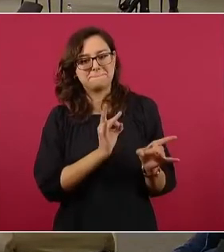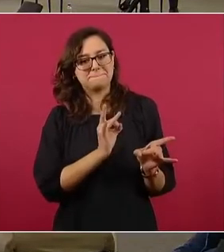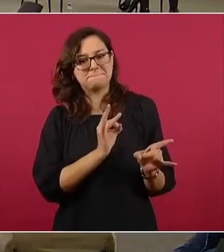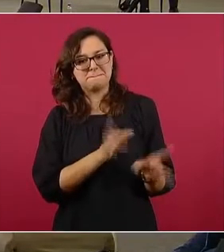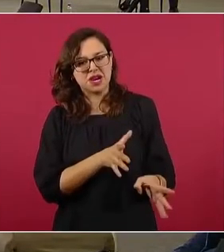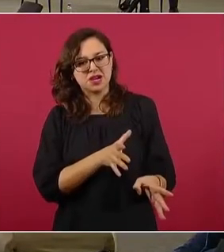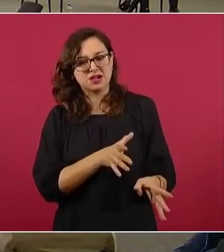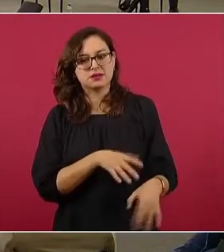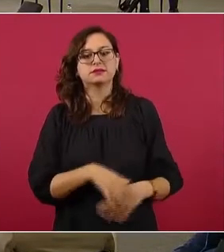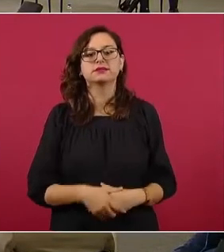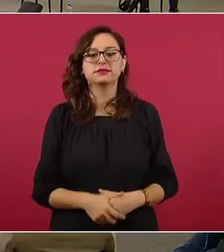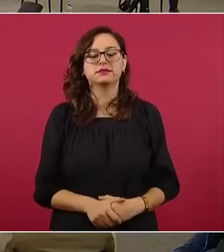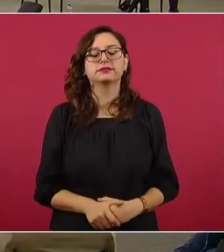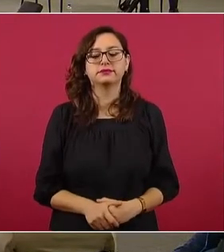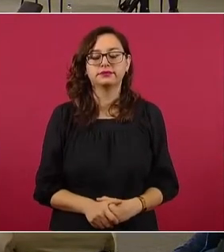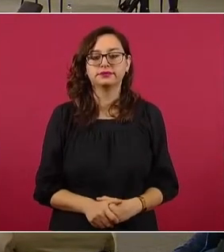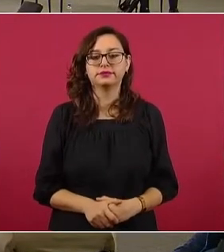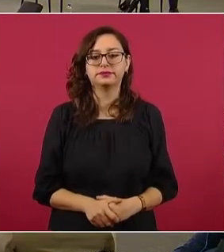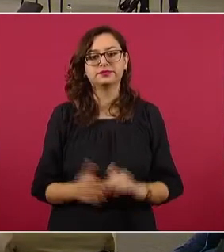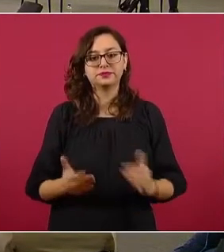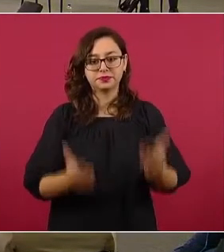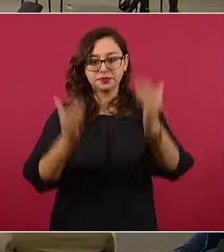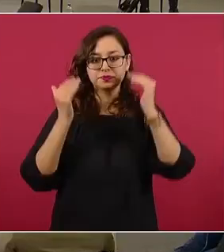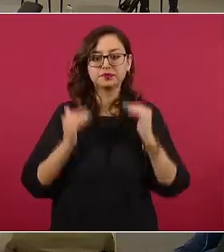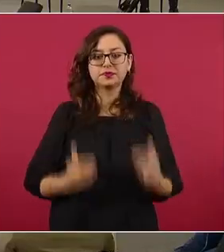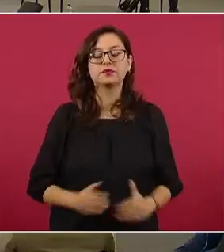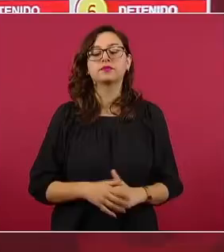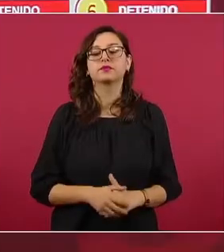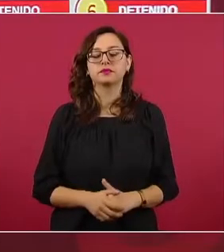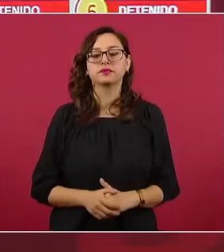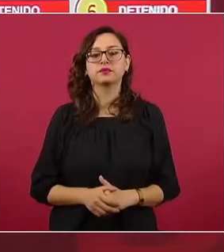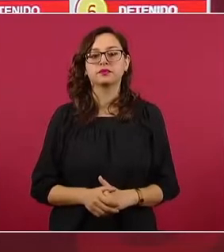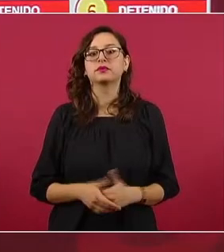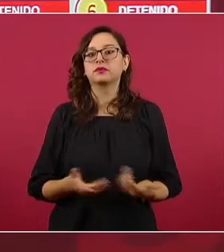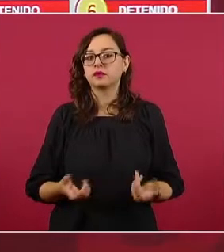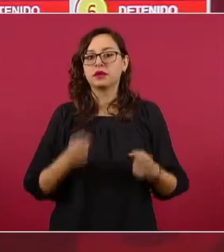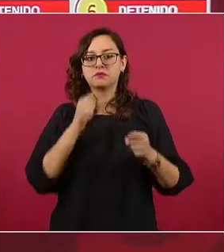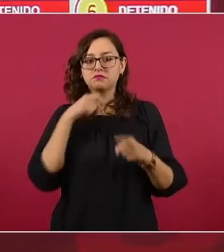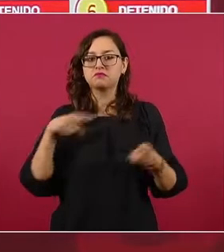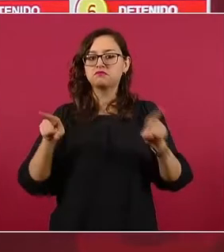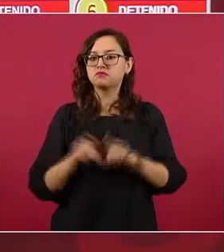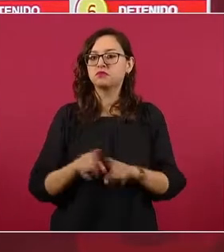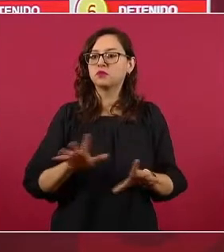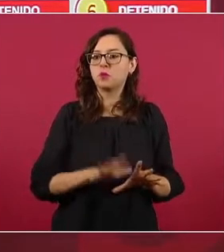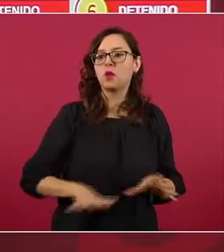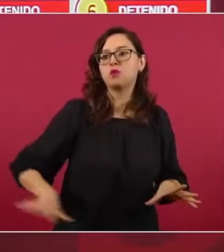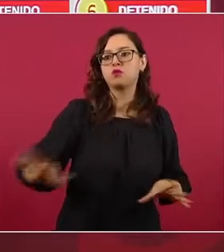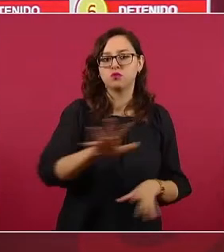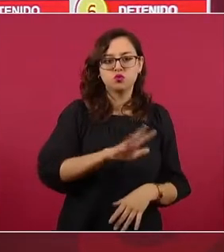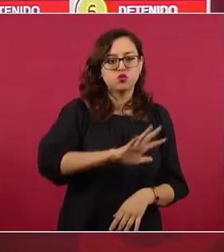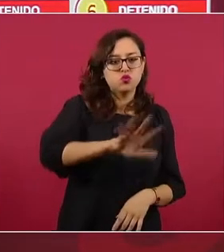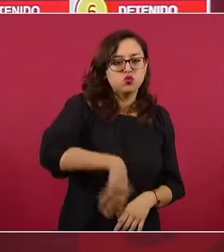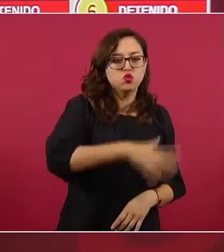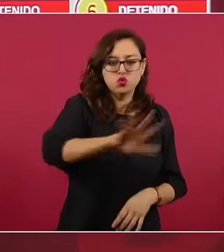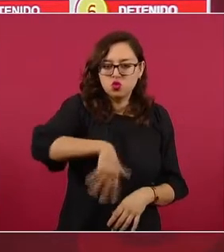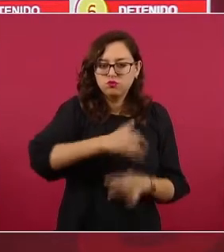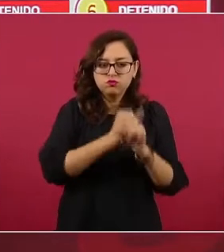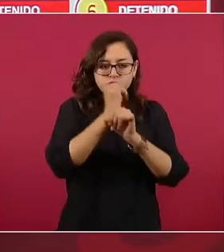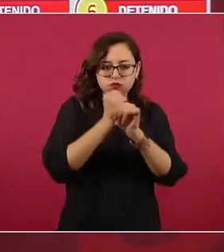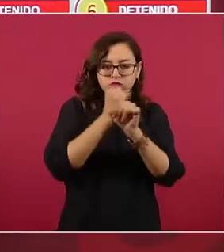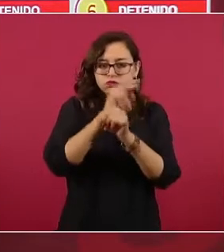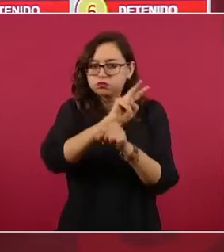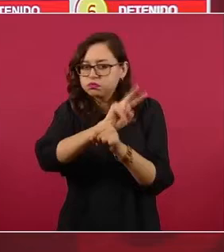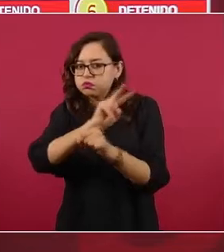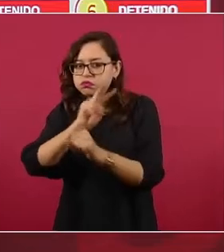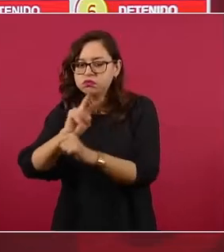También, como parte del trabajo de inteligencia, de despliegue territorial y de operación